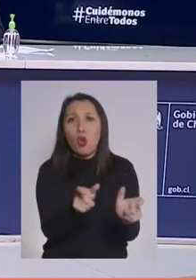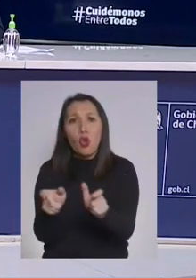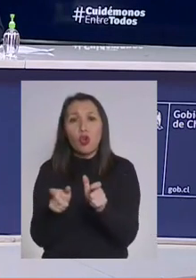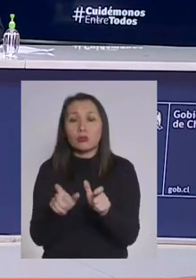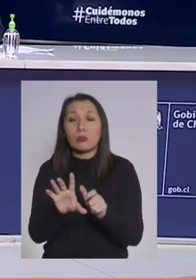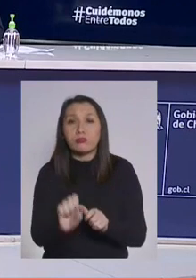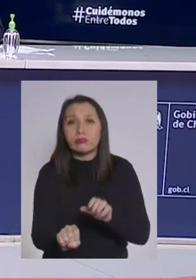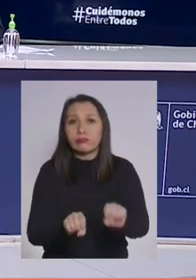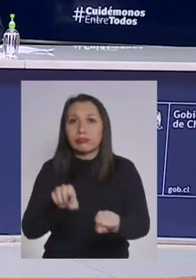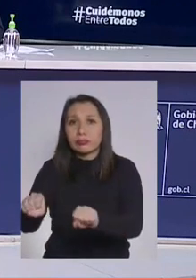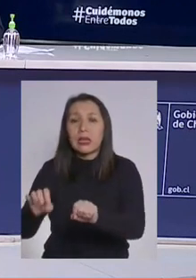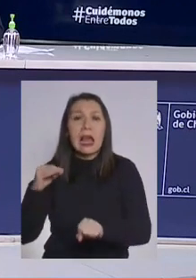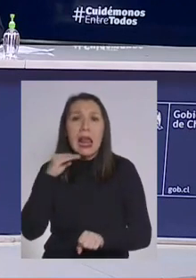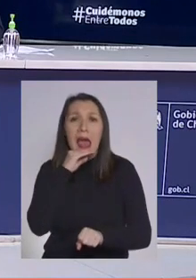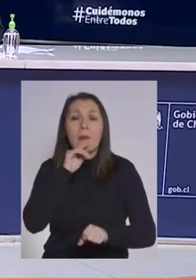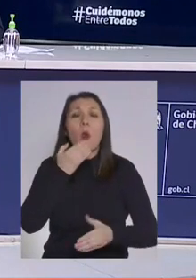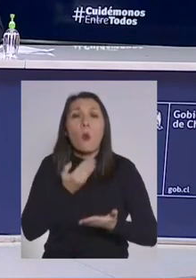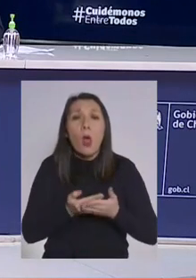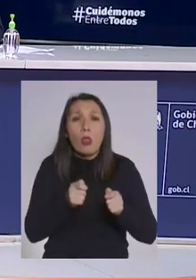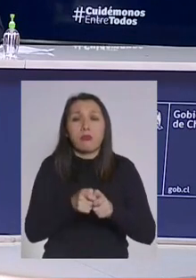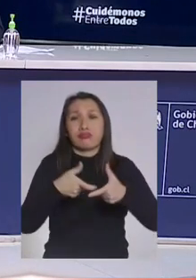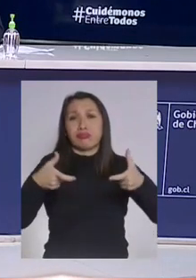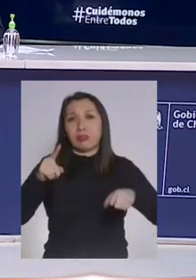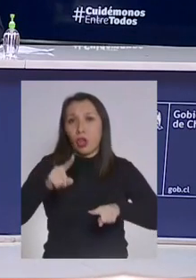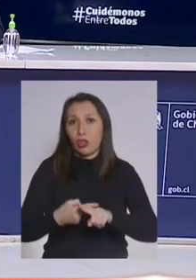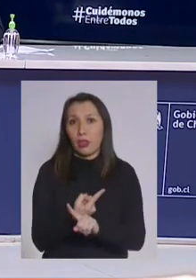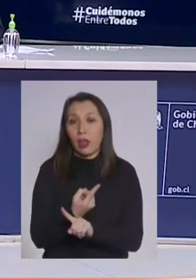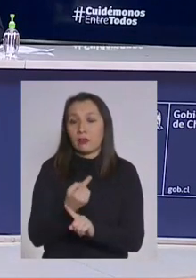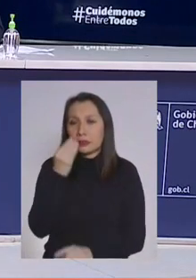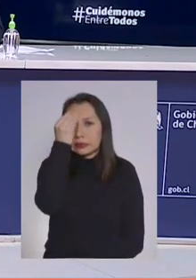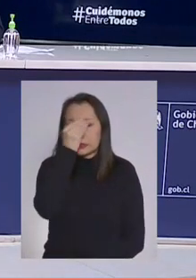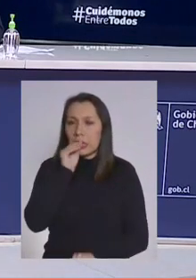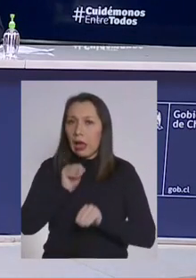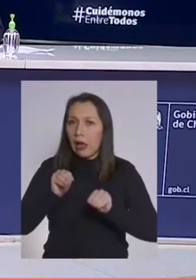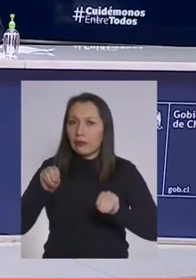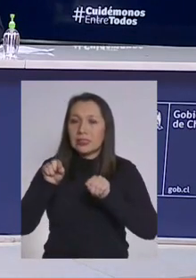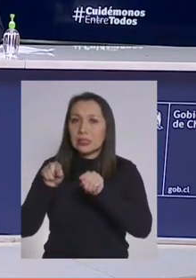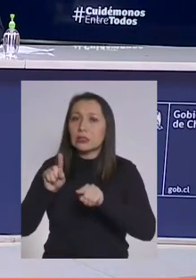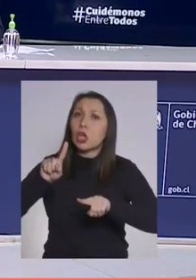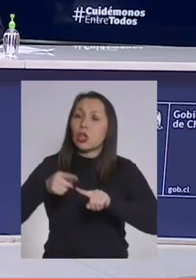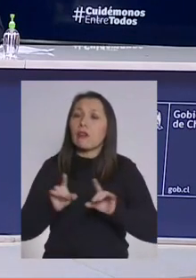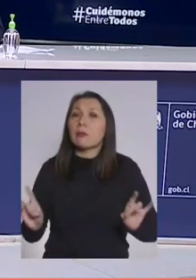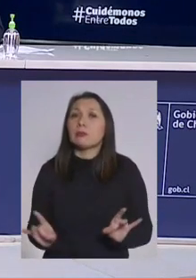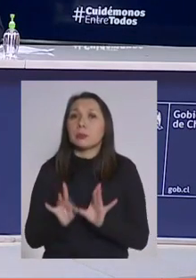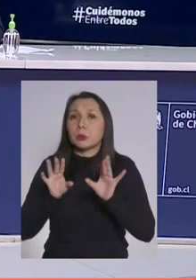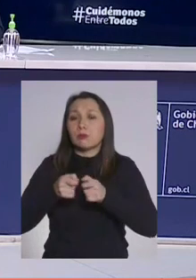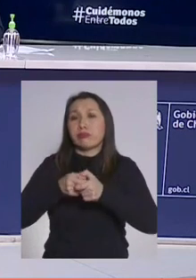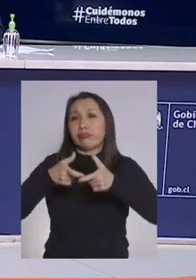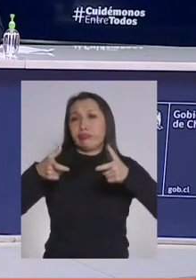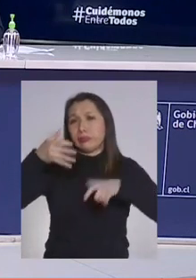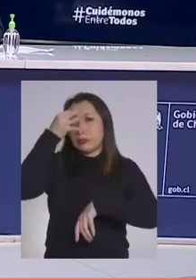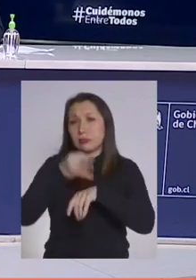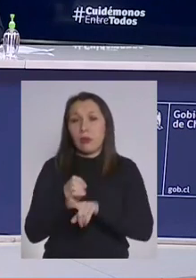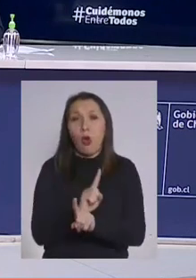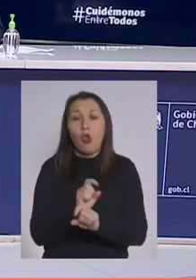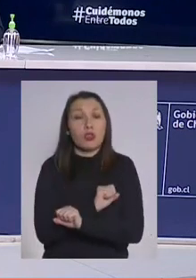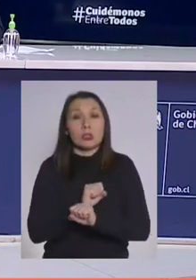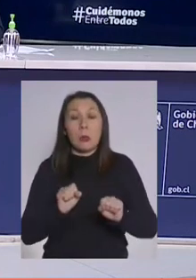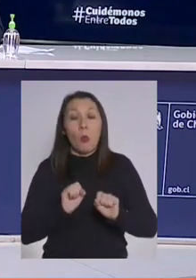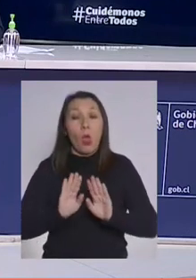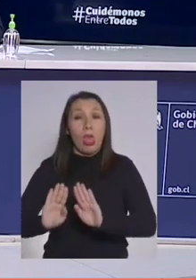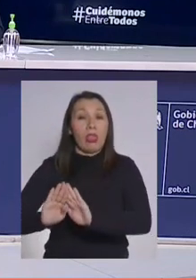detectar rápidamente los brotes advierten la preocupación por estos rebrotes no porque sean inevitables